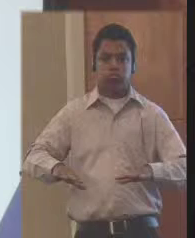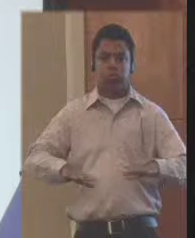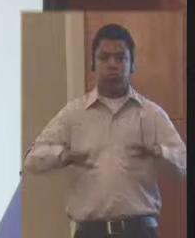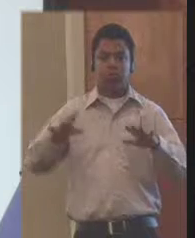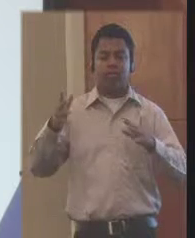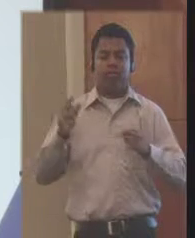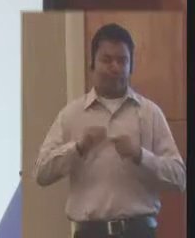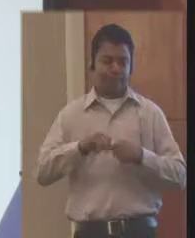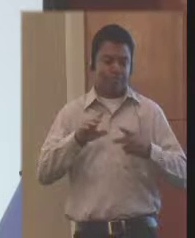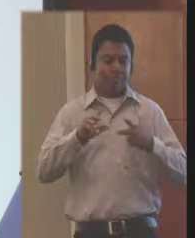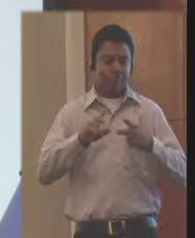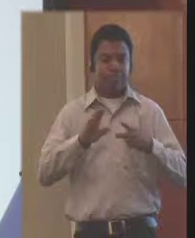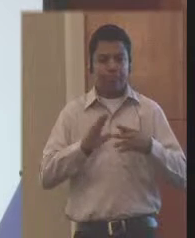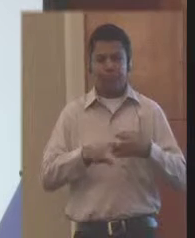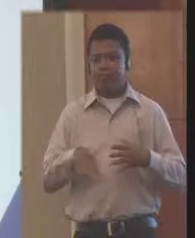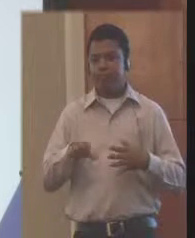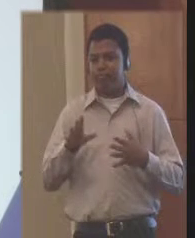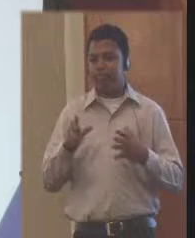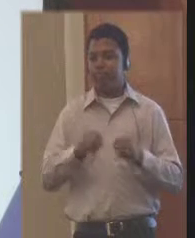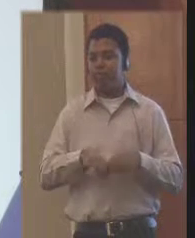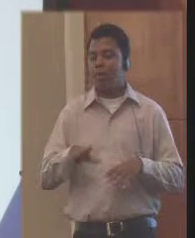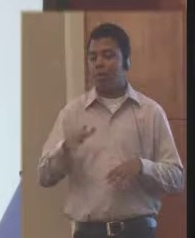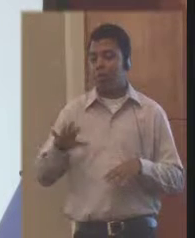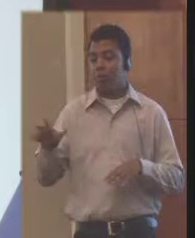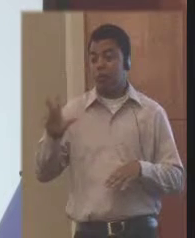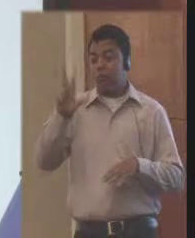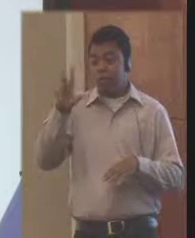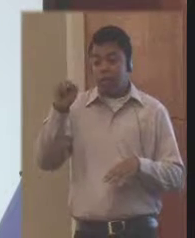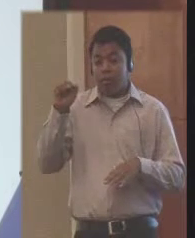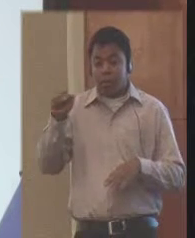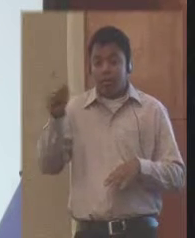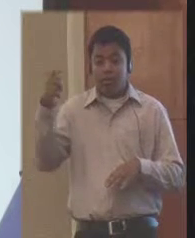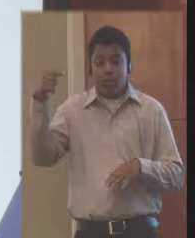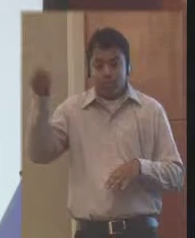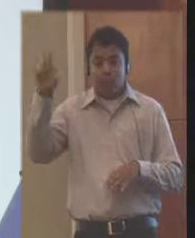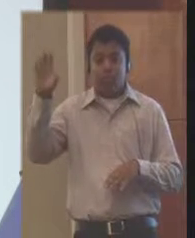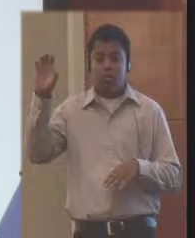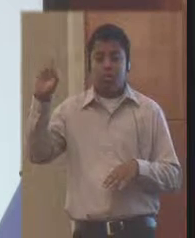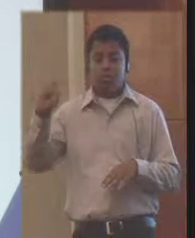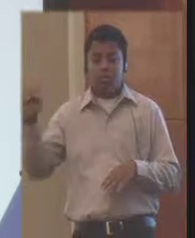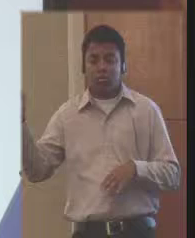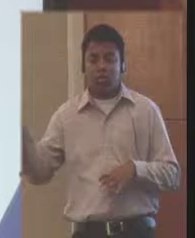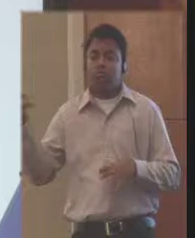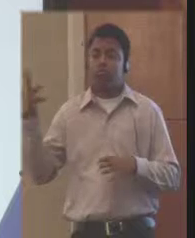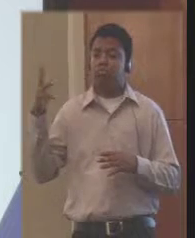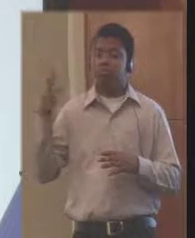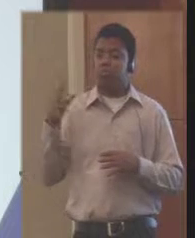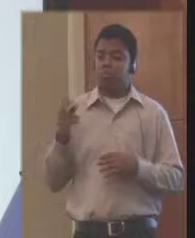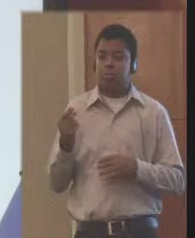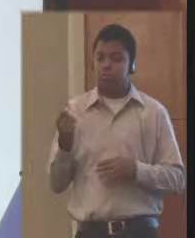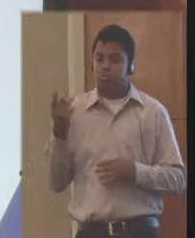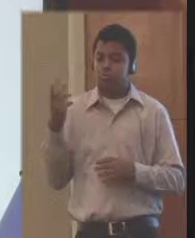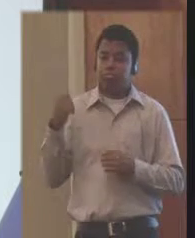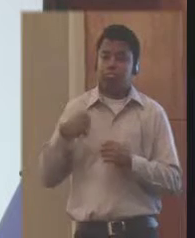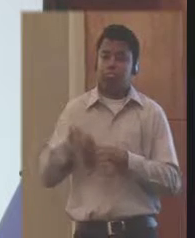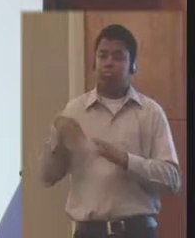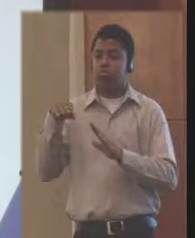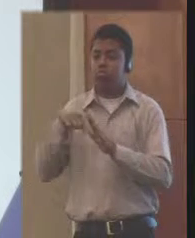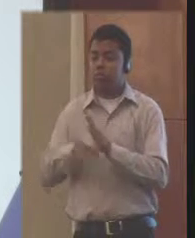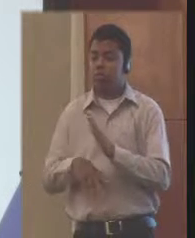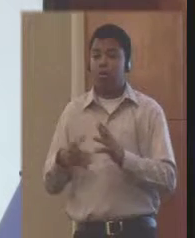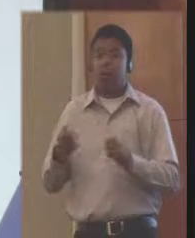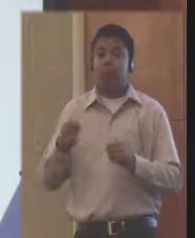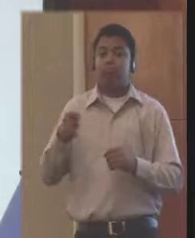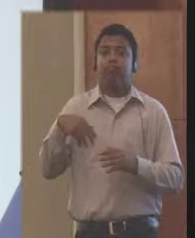estaría dentro de los 3.000 millones de euros en daños, y después 30.000 millones en el caso